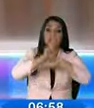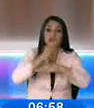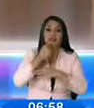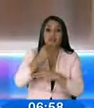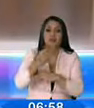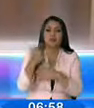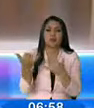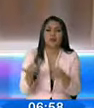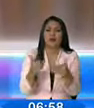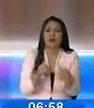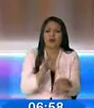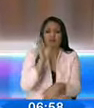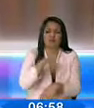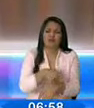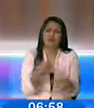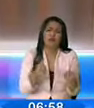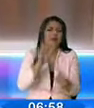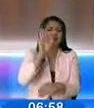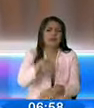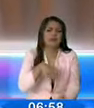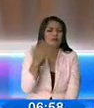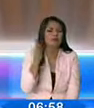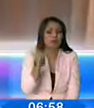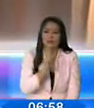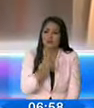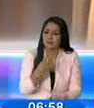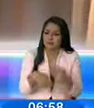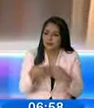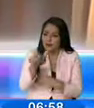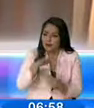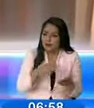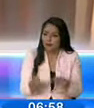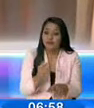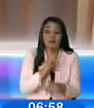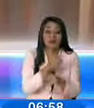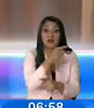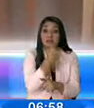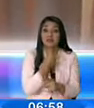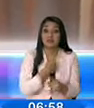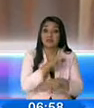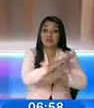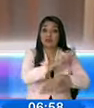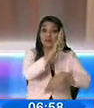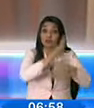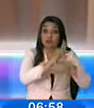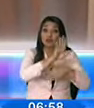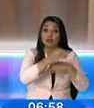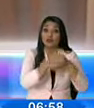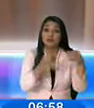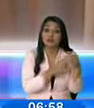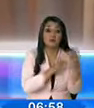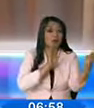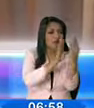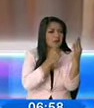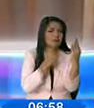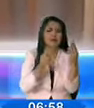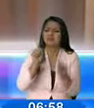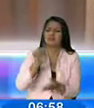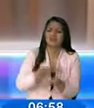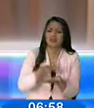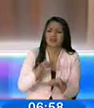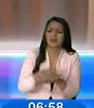juego. Digo, ¿cómo hubiese sido un juego si mi hija está muerta? No, él me lo dijo frente mío, en la oficina de él mismo.